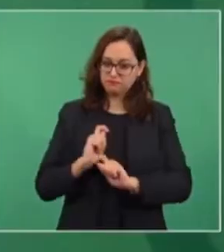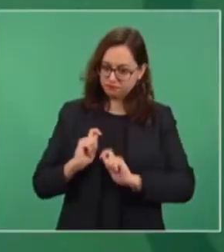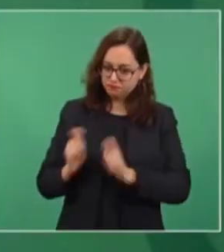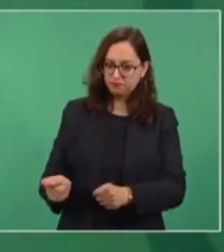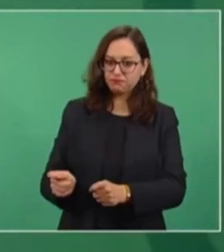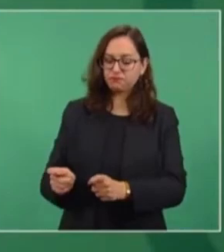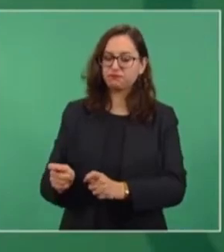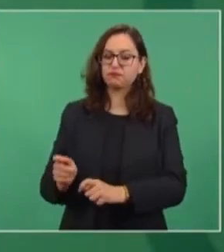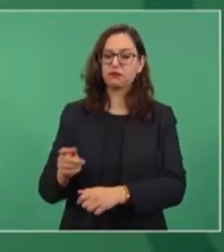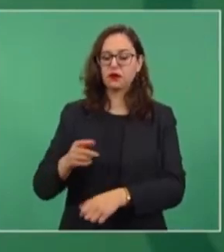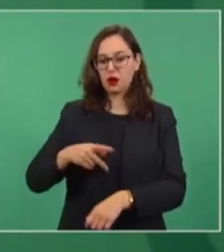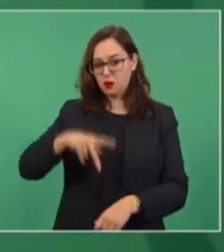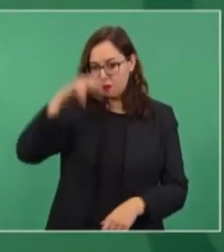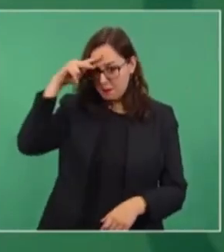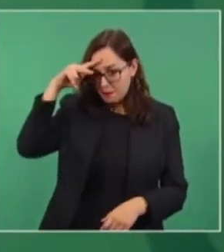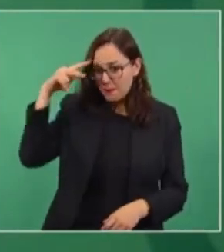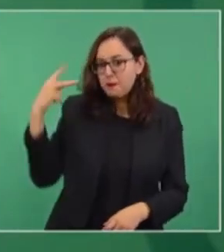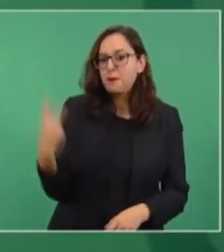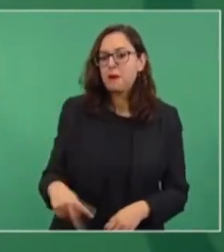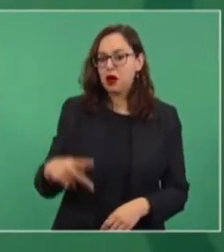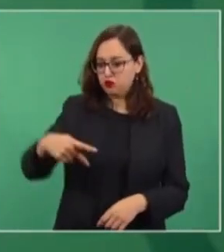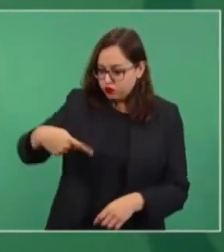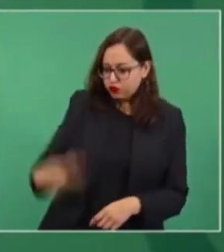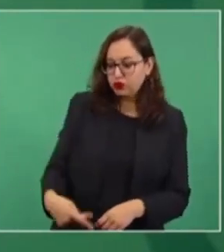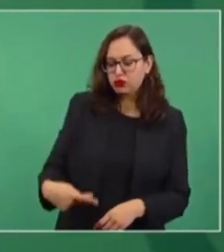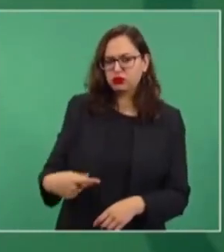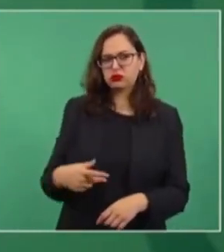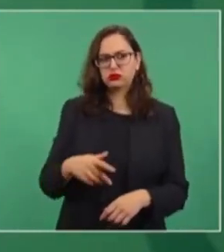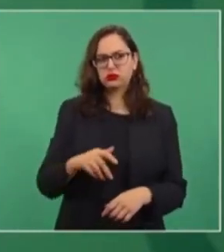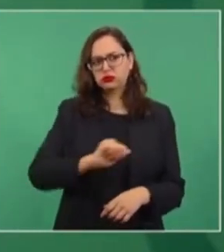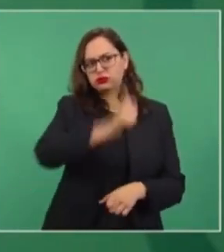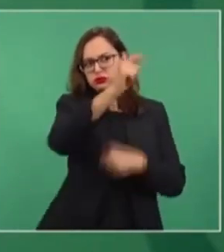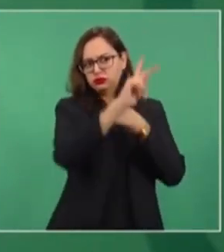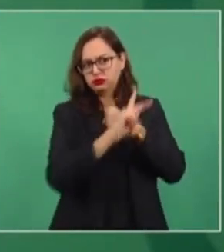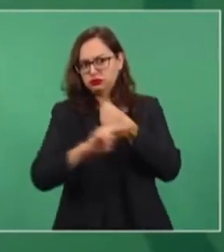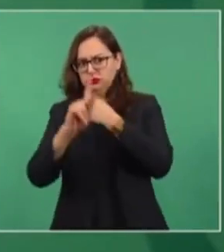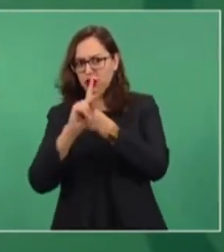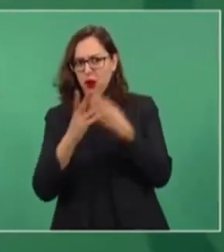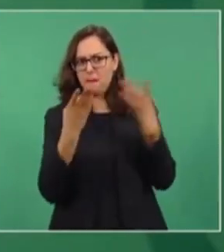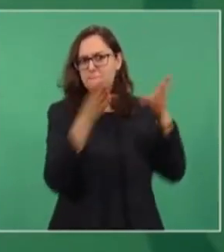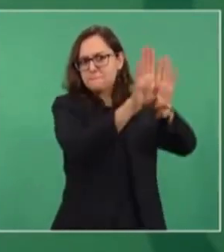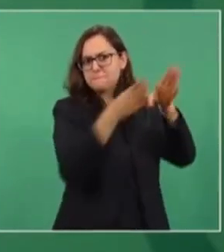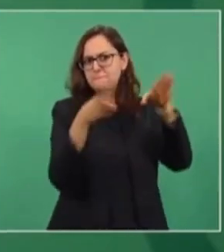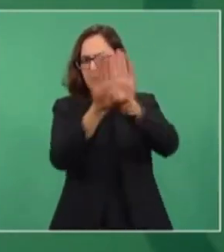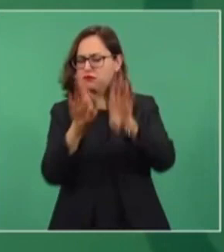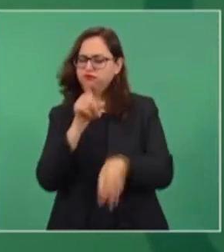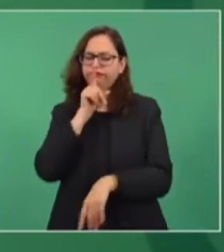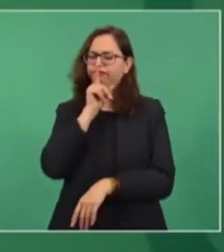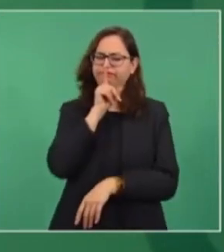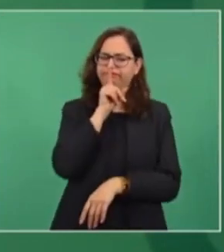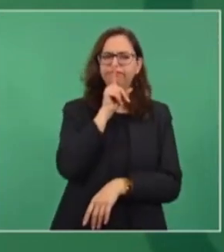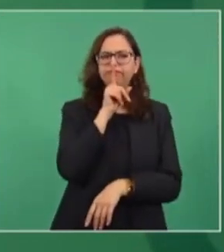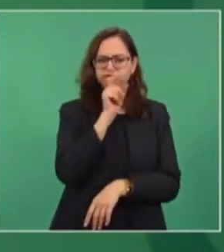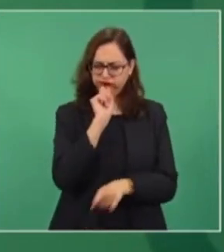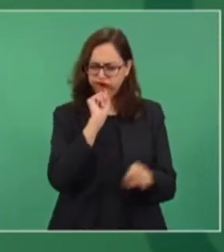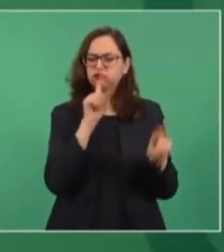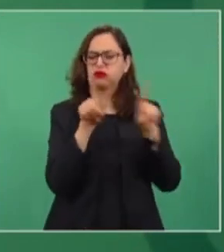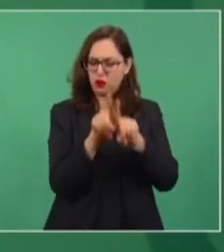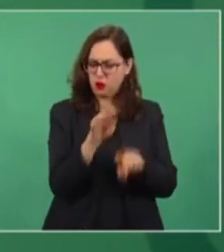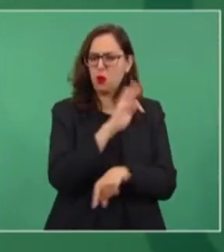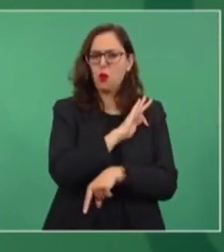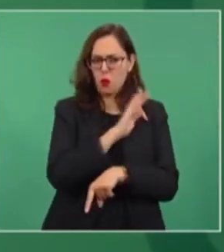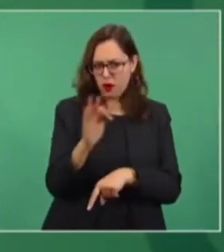el país, a empresas de otros lugares,